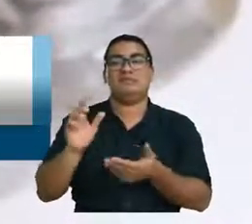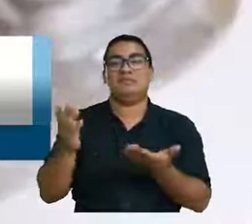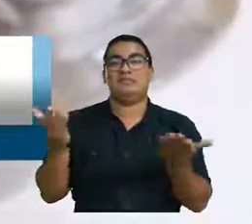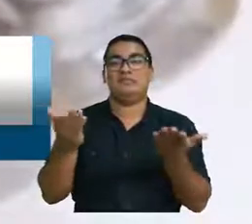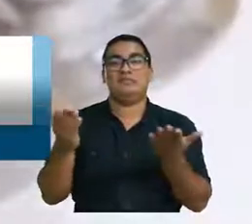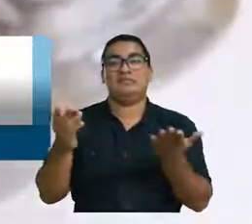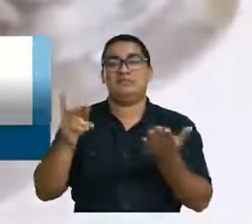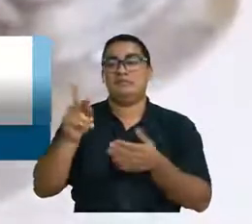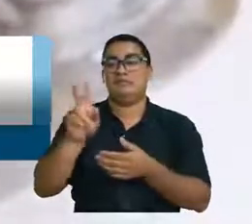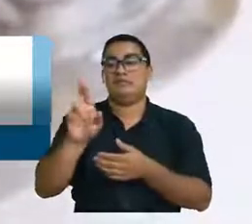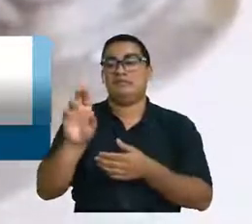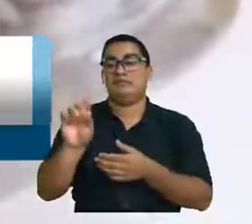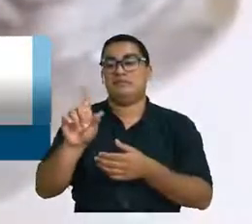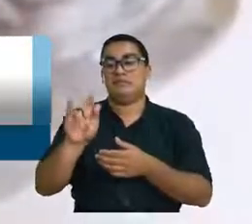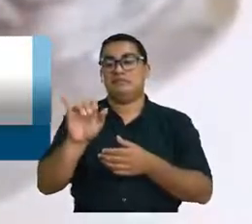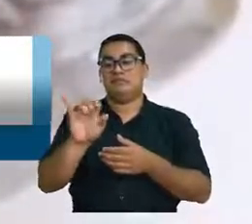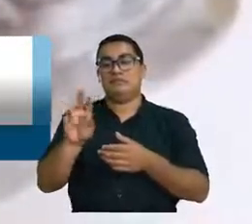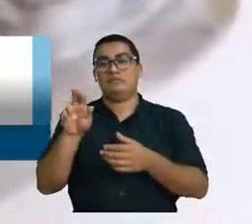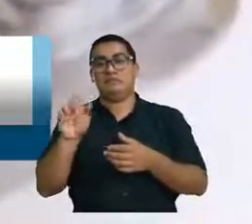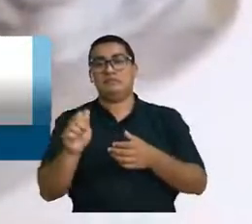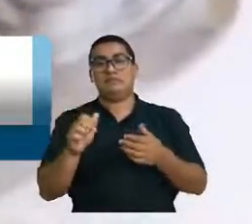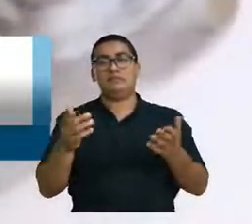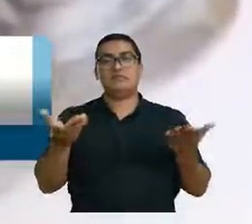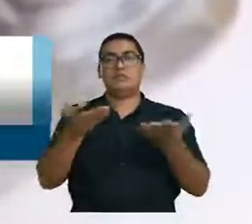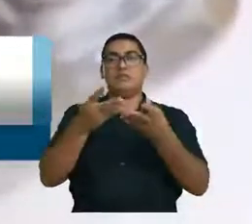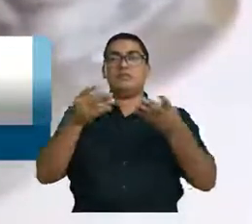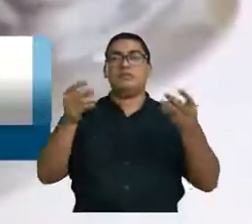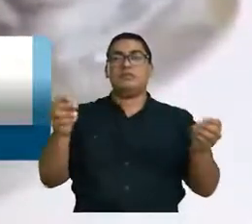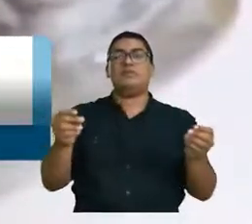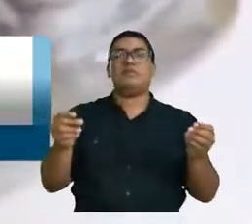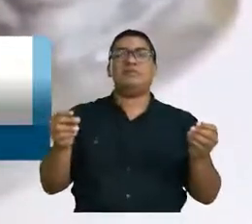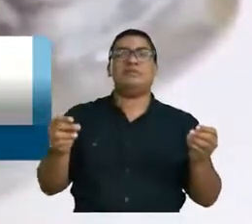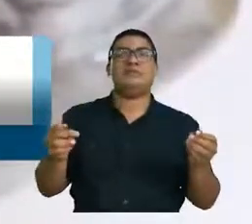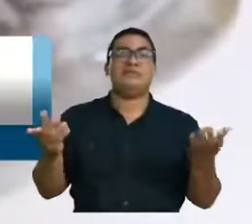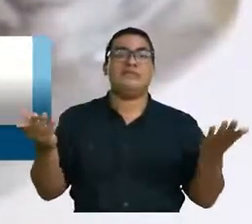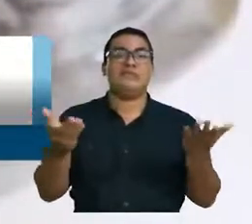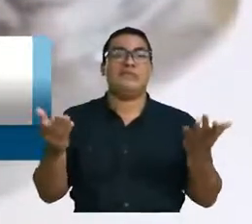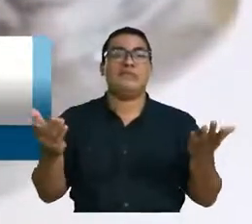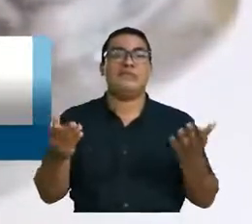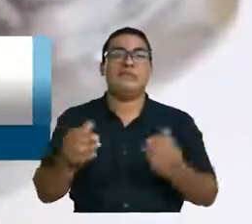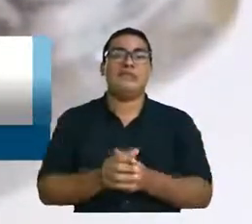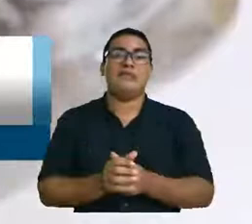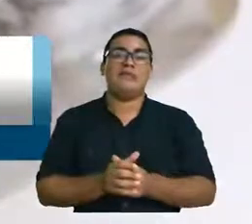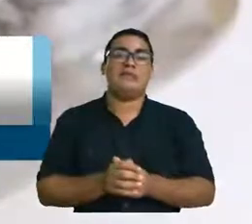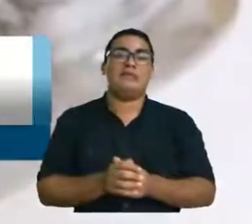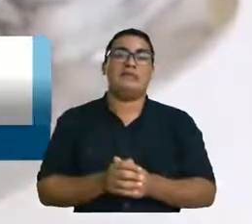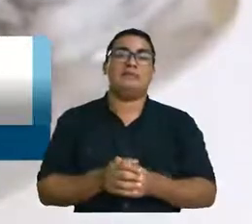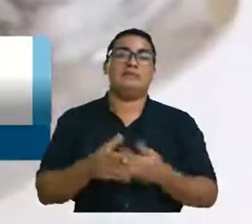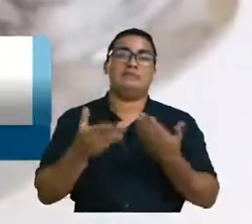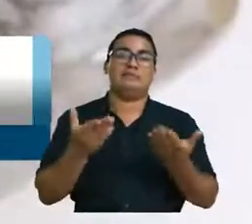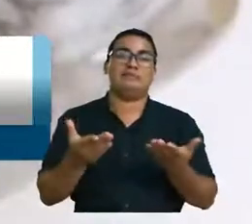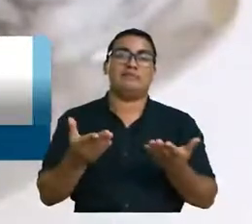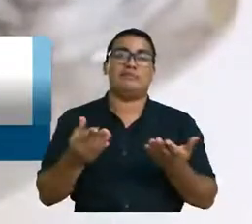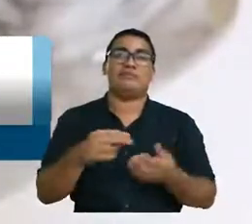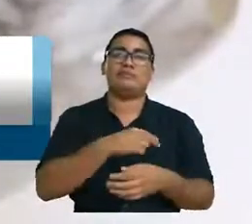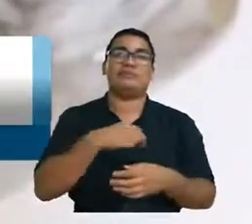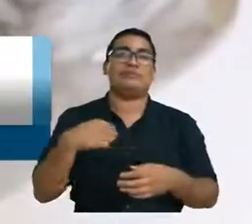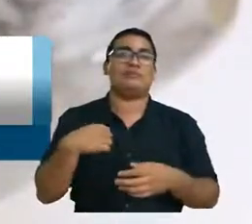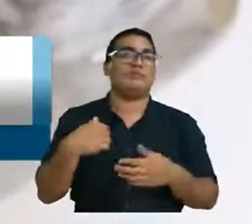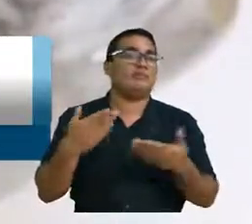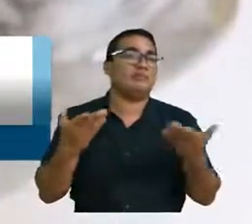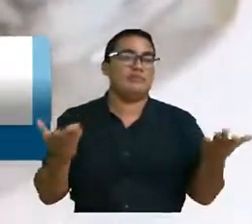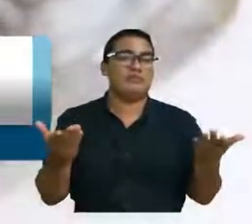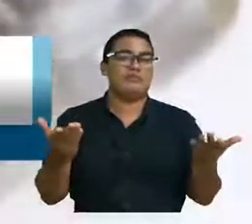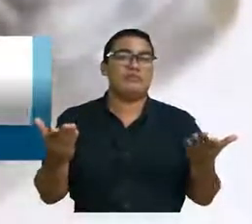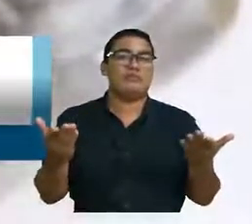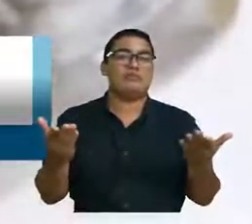proteínas. Claro. Ellos desnaturalizan la proteína y por lo tanto inactivan el virus. Entonces, nosotros vamos a hacer lo